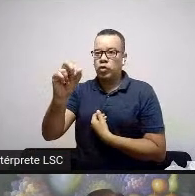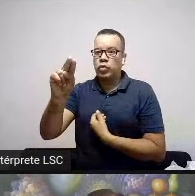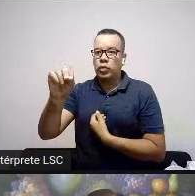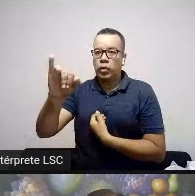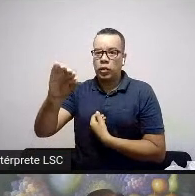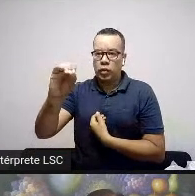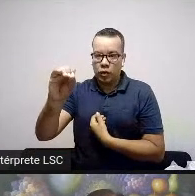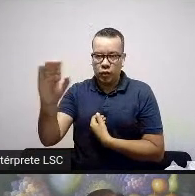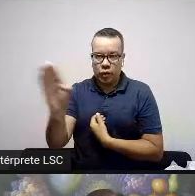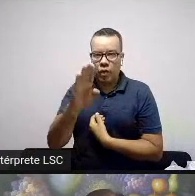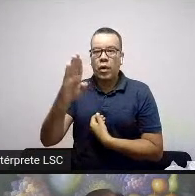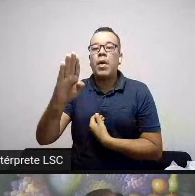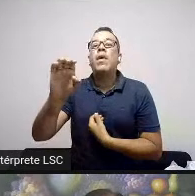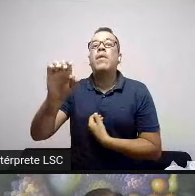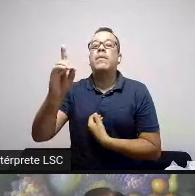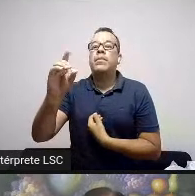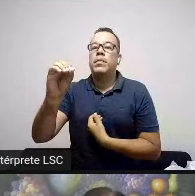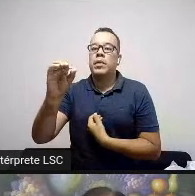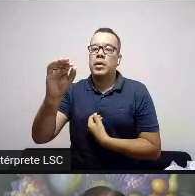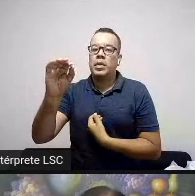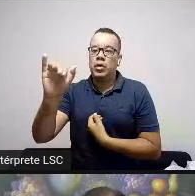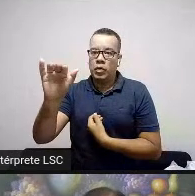que nació del encierro,